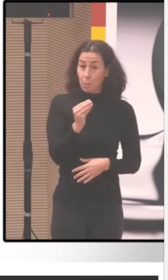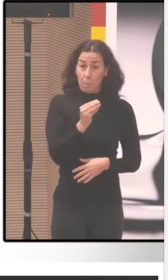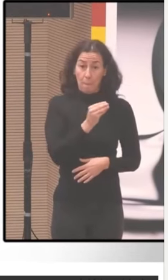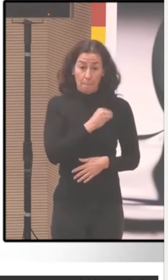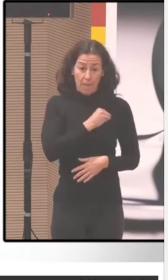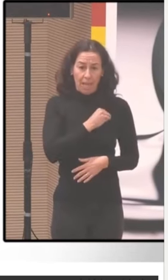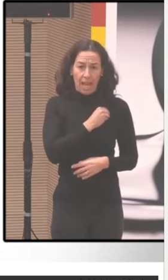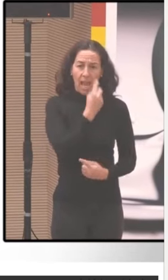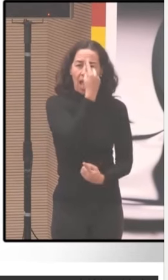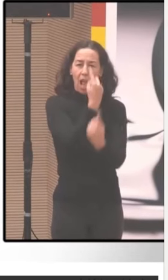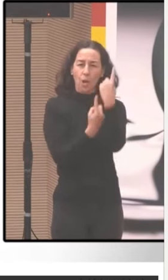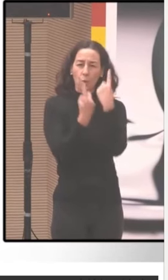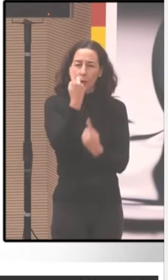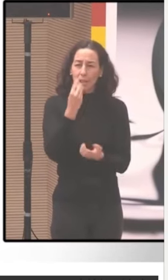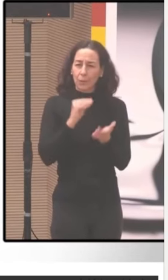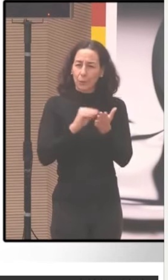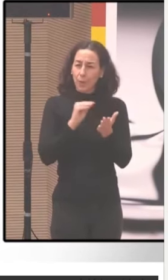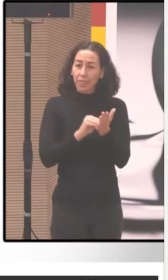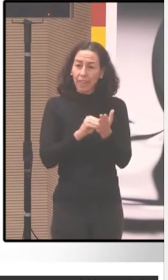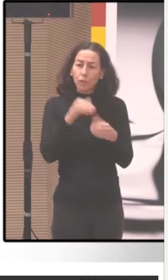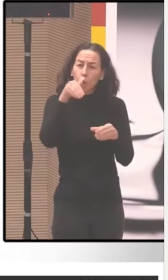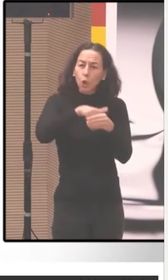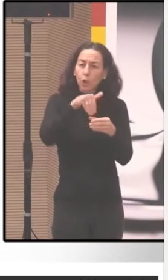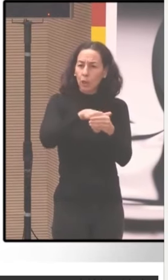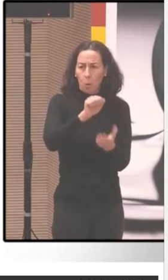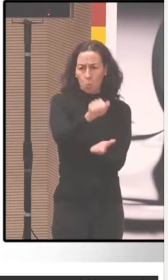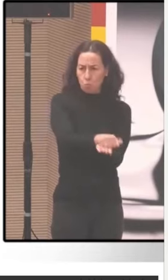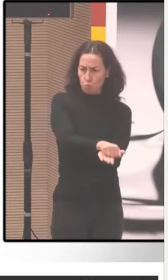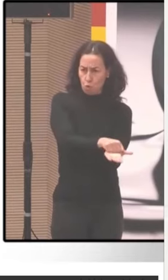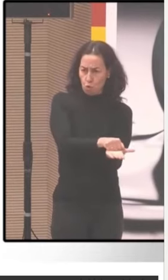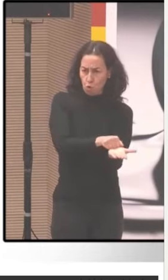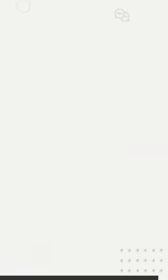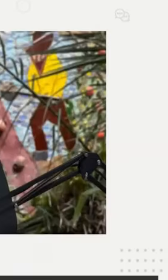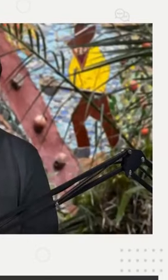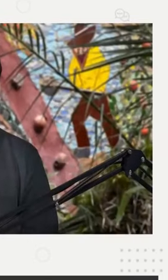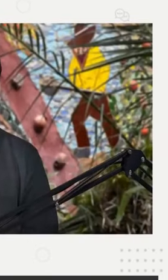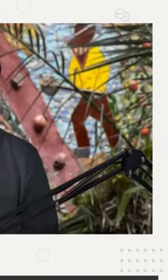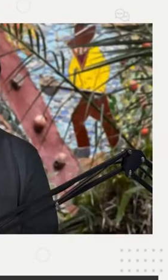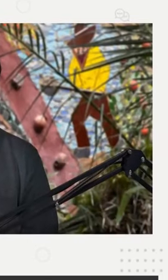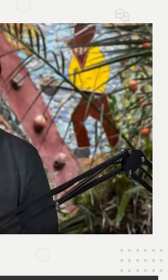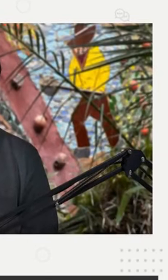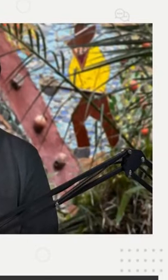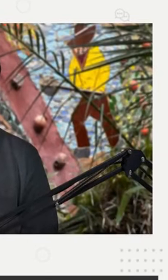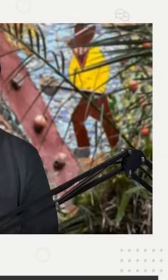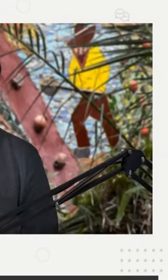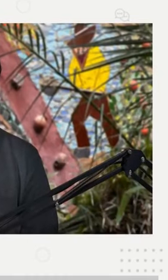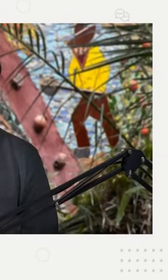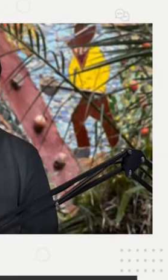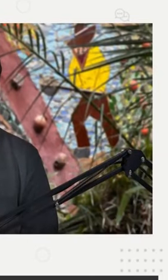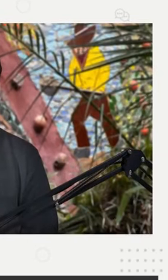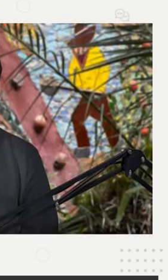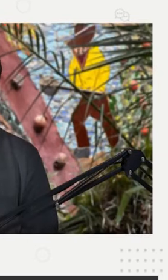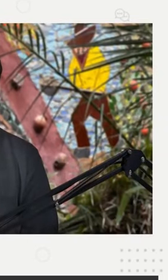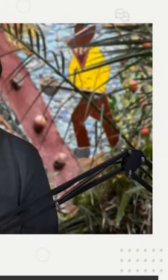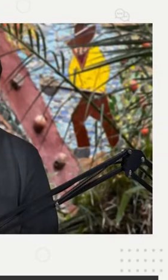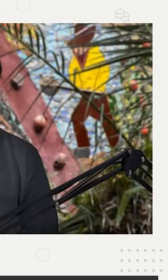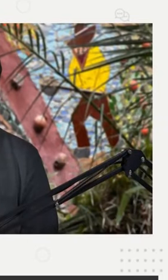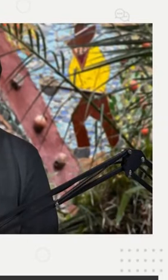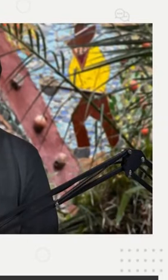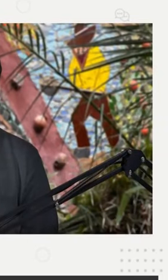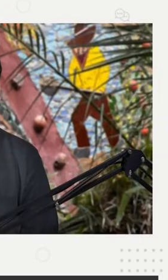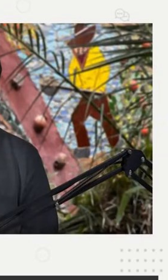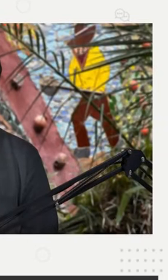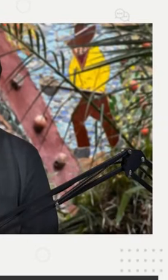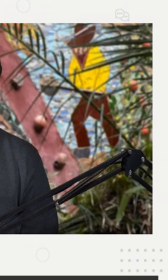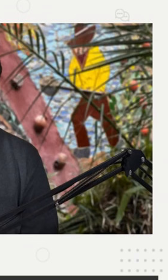redistribución de los ingresos de esos sistemas fiscales de manera más equitativa. Implica también colocar en el